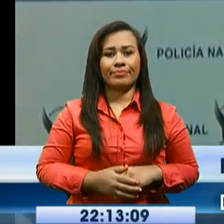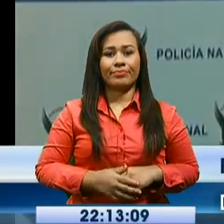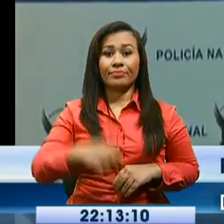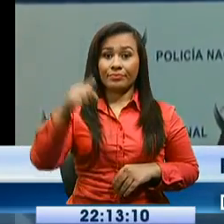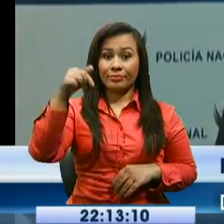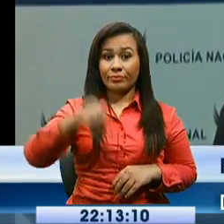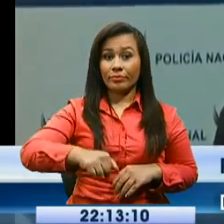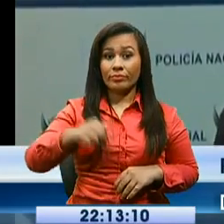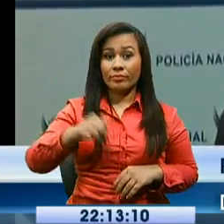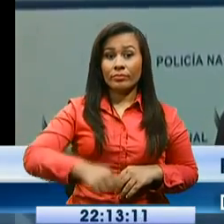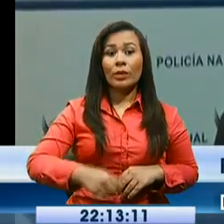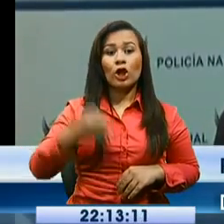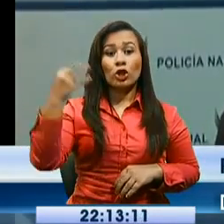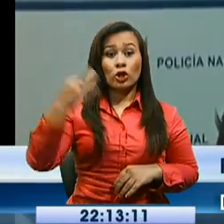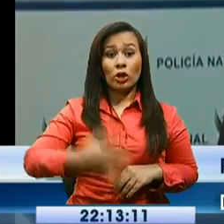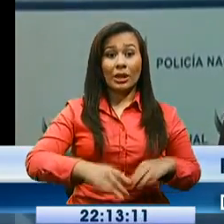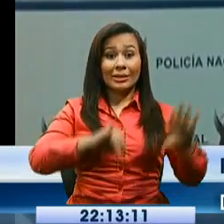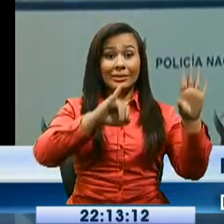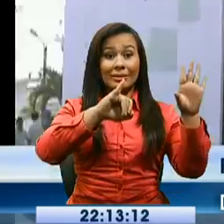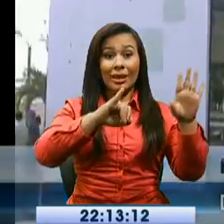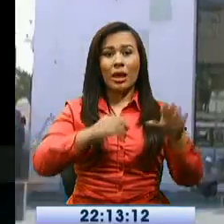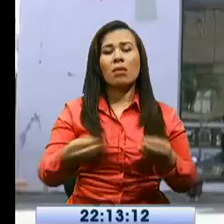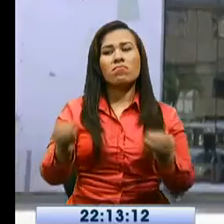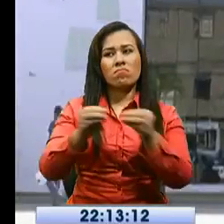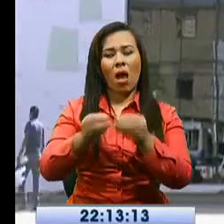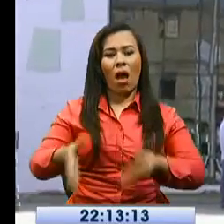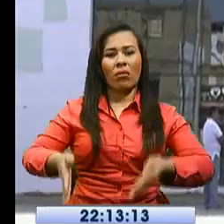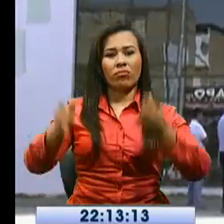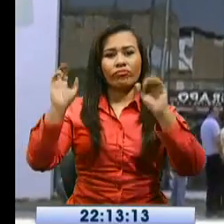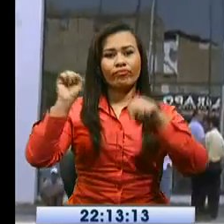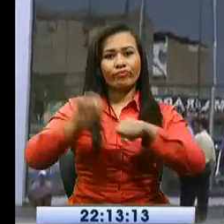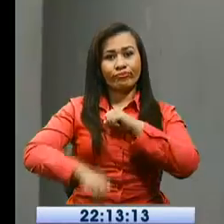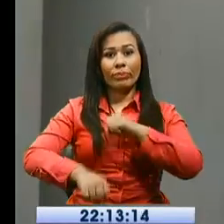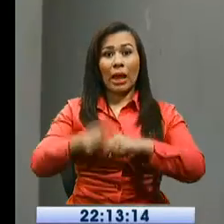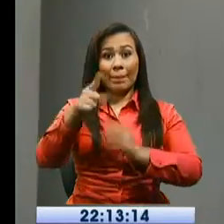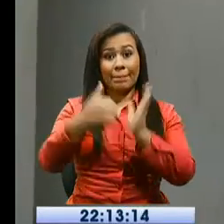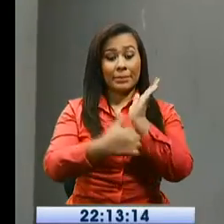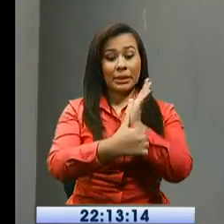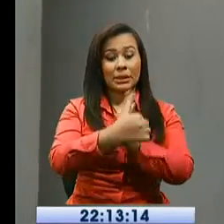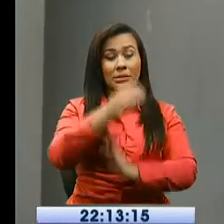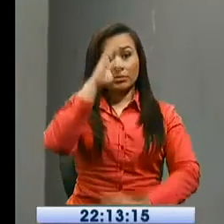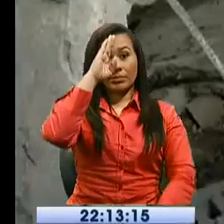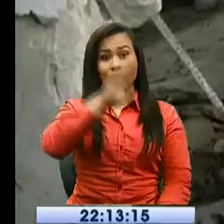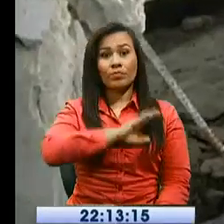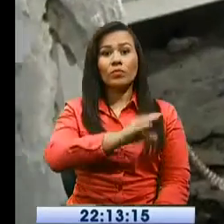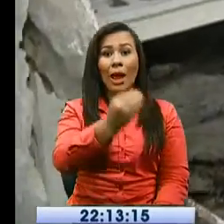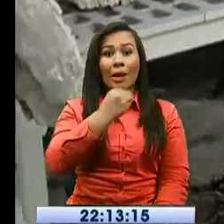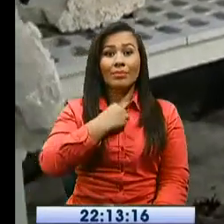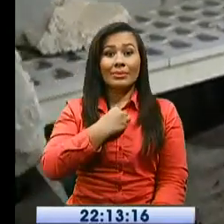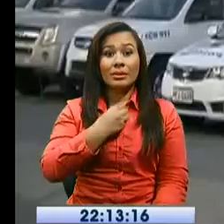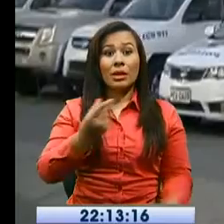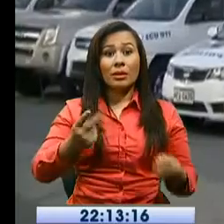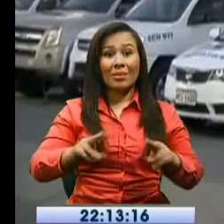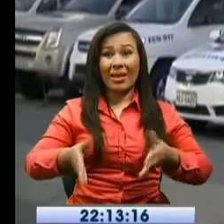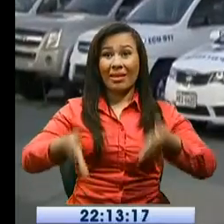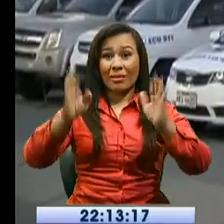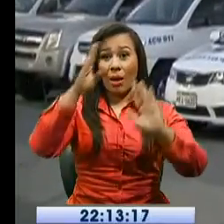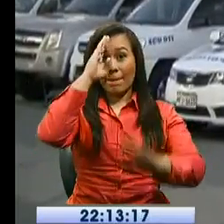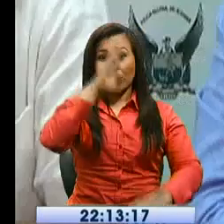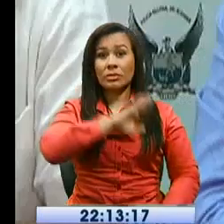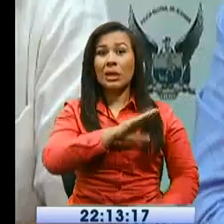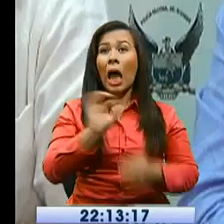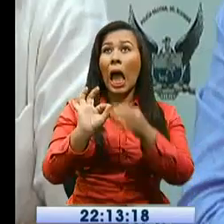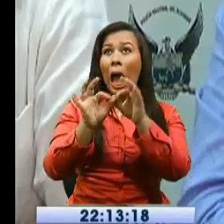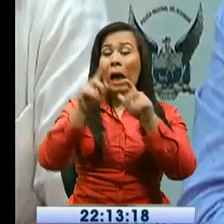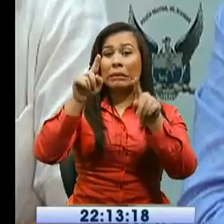fundamentalmente, un total de seis edificaciones más. El Ministerio del Interior también presentó un informe de las afectaciones que dejó el terremoto en sus